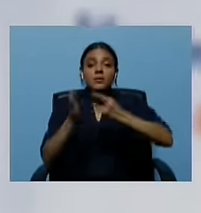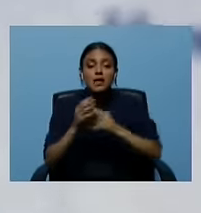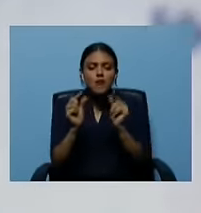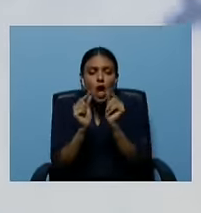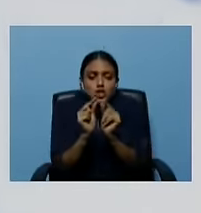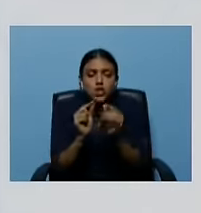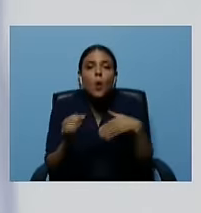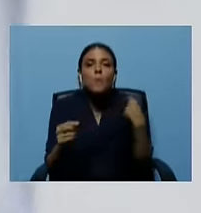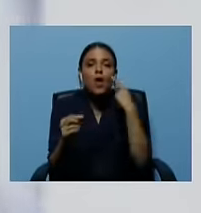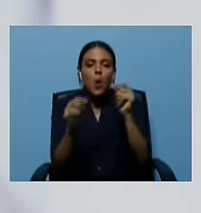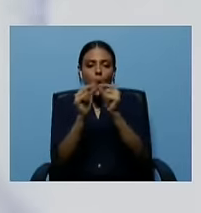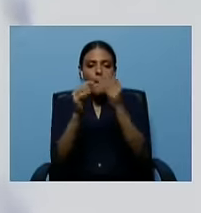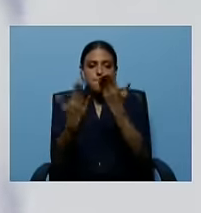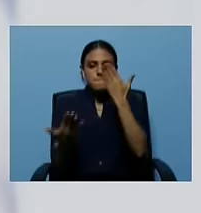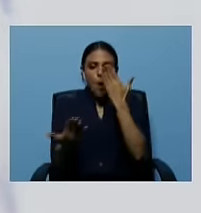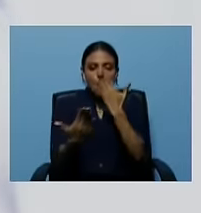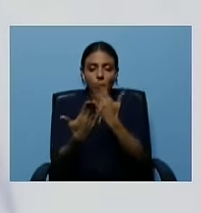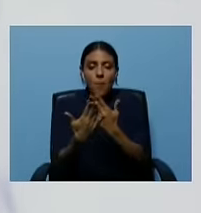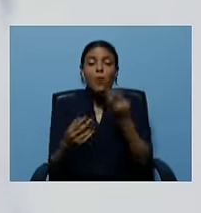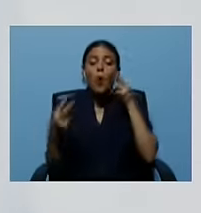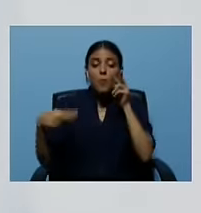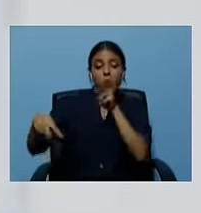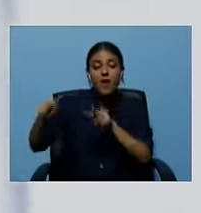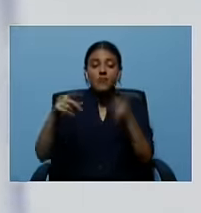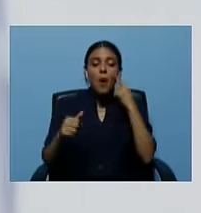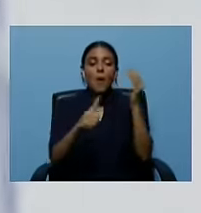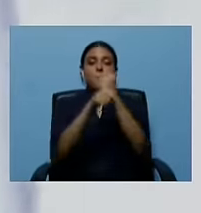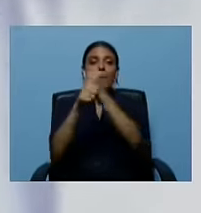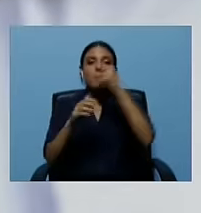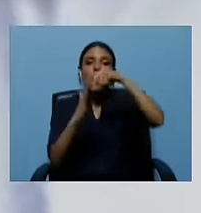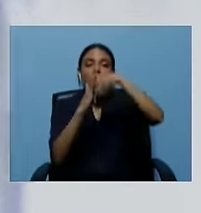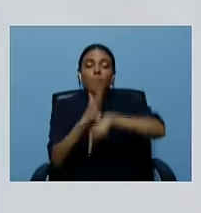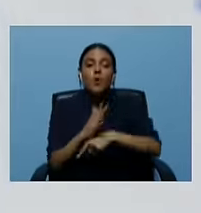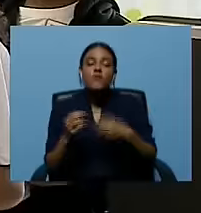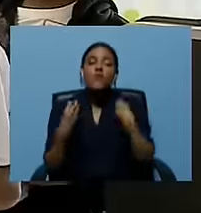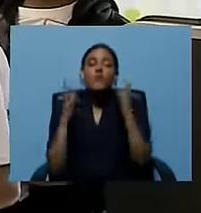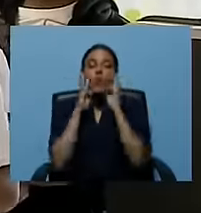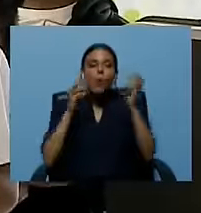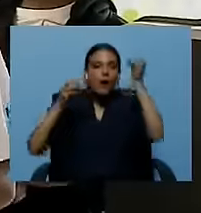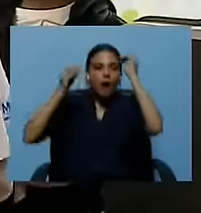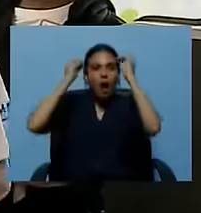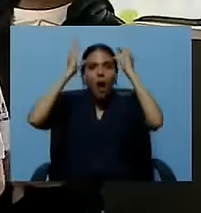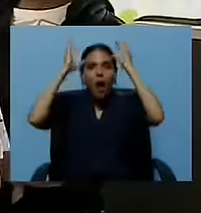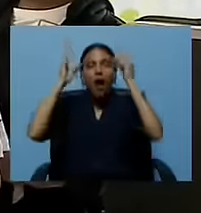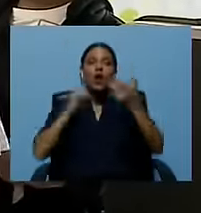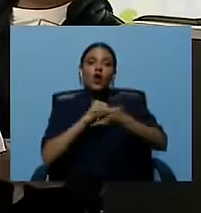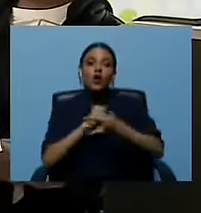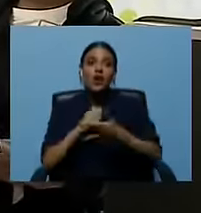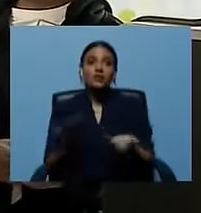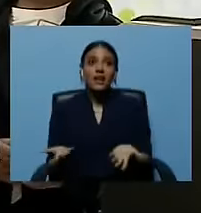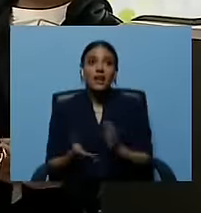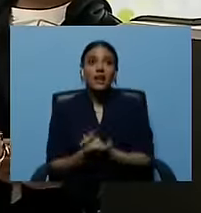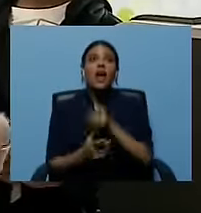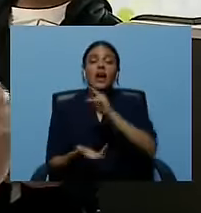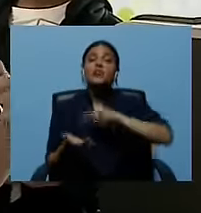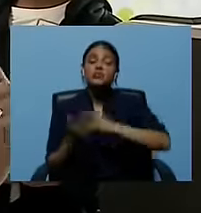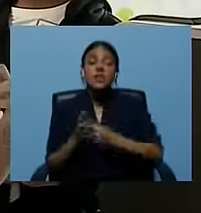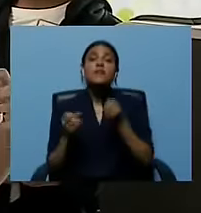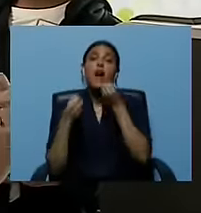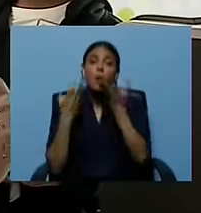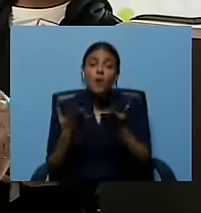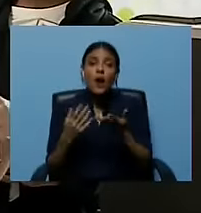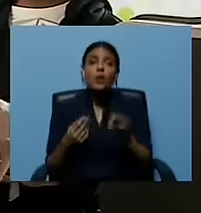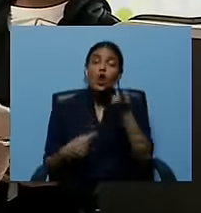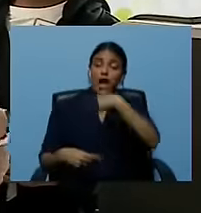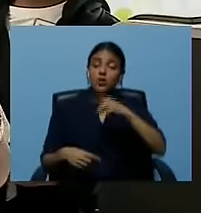Y podemos ver que hay muchas cosas más allá de toda la superficie. ¿Cómo ha avanzado la ciencia, verdad? Eso es lo bueno de